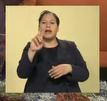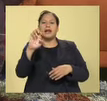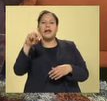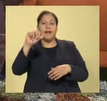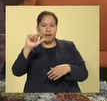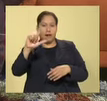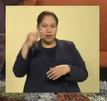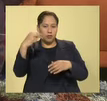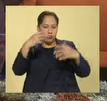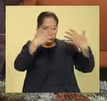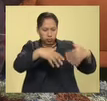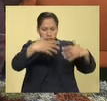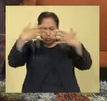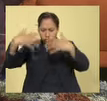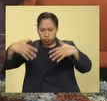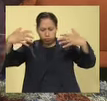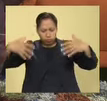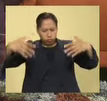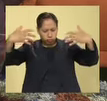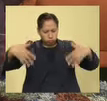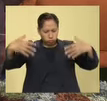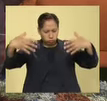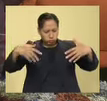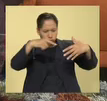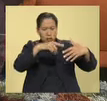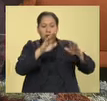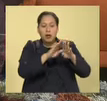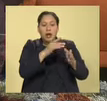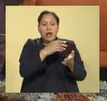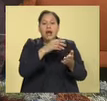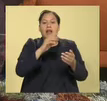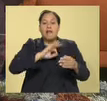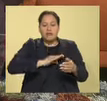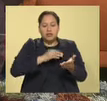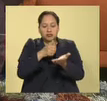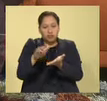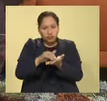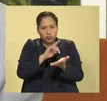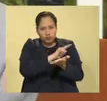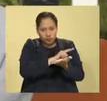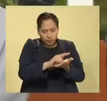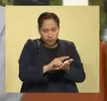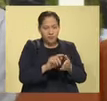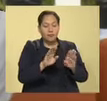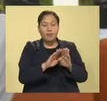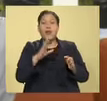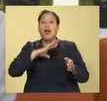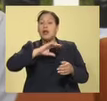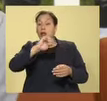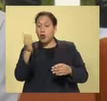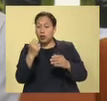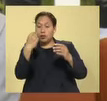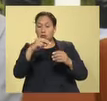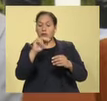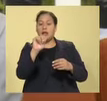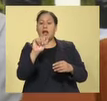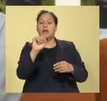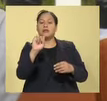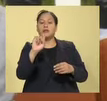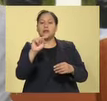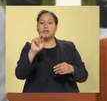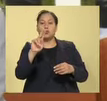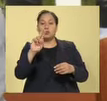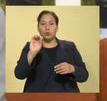rasgos. Sin embargo, hay una entidad que se llama acidosis tubular renal. Esta es una